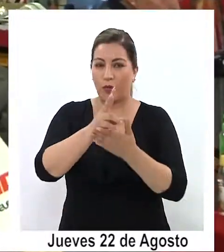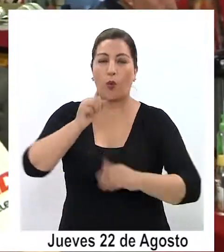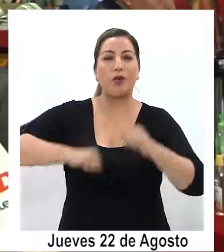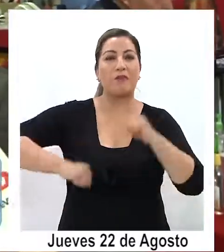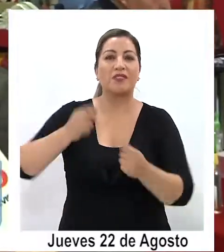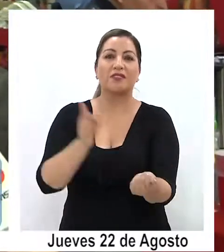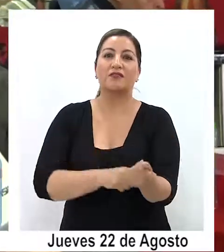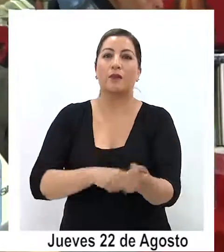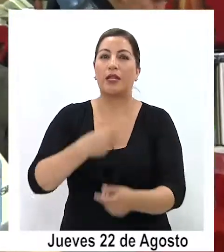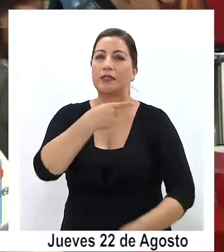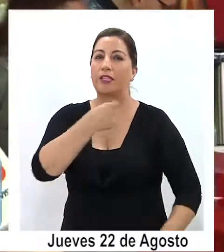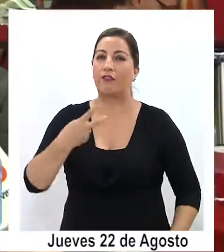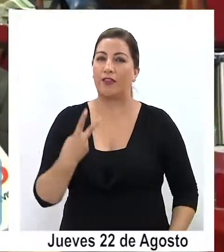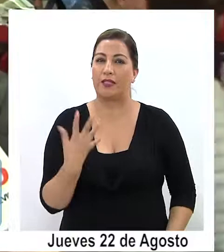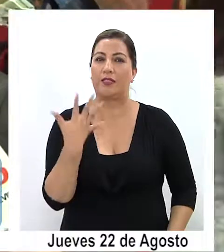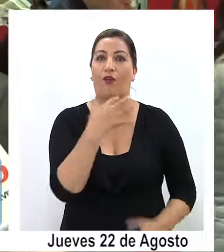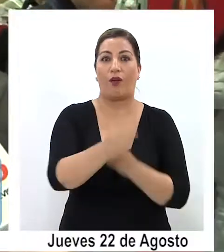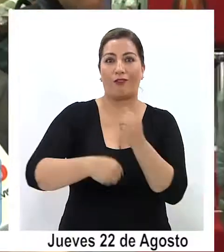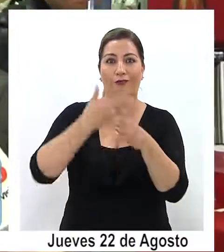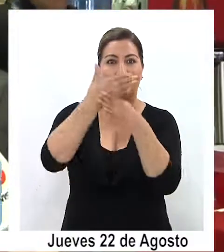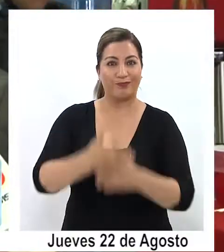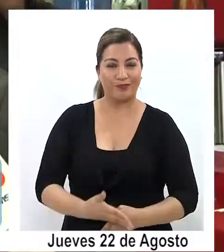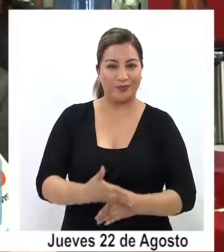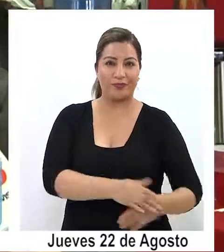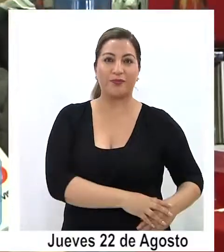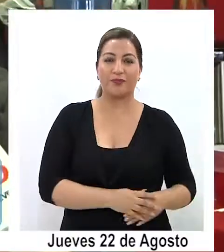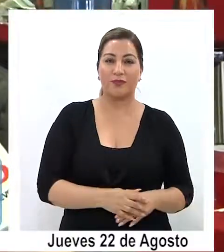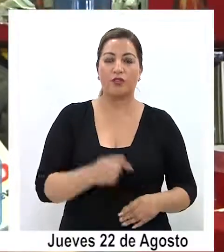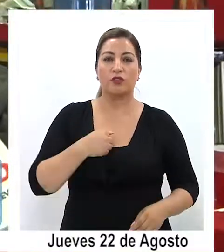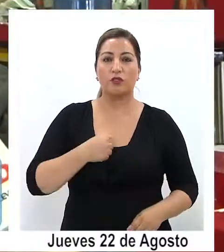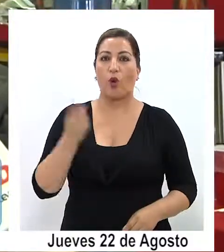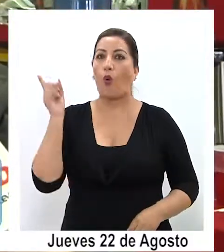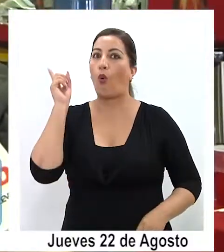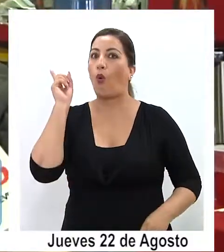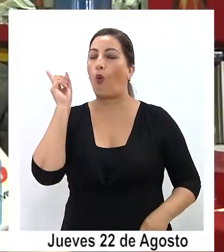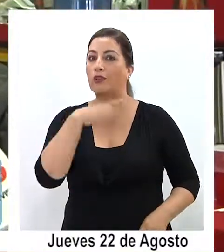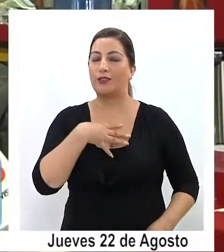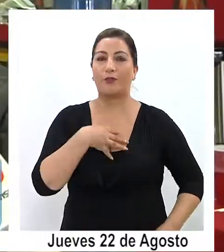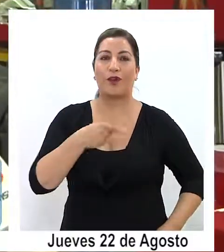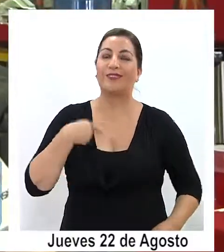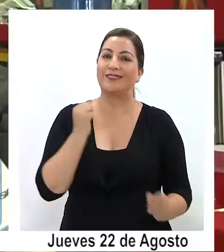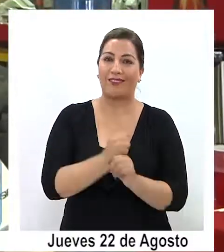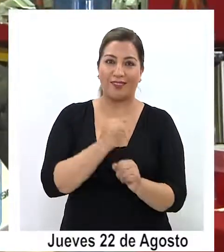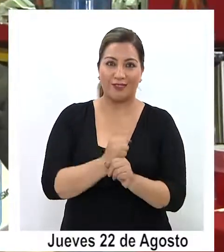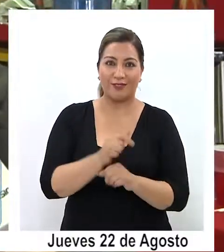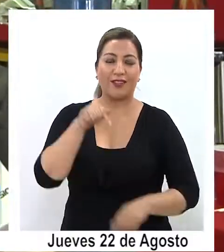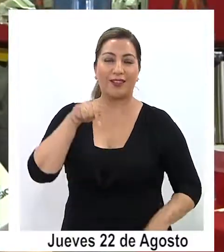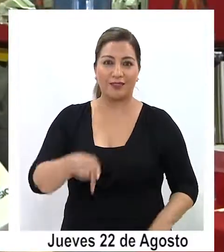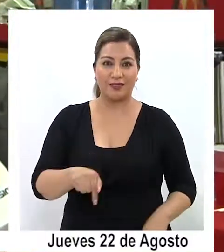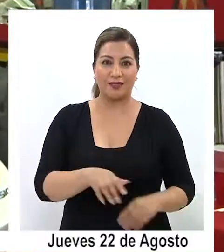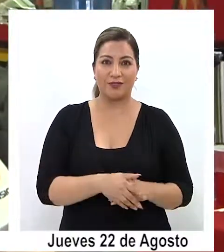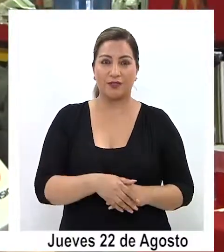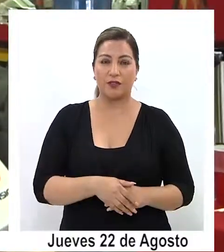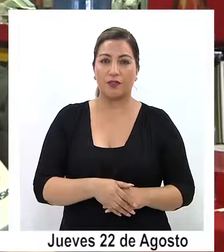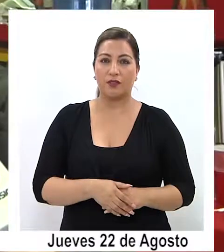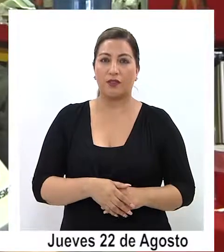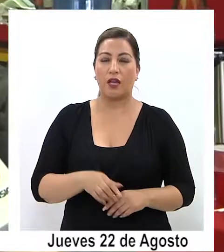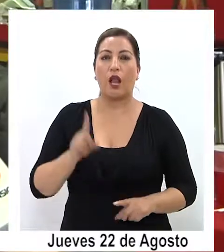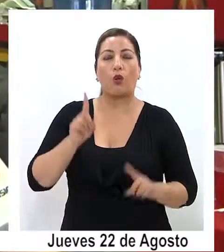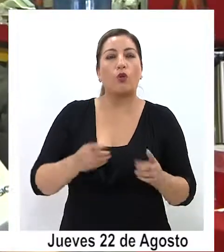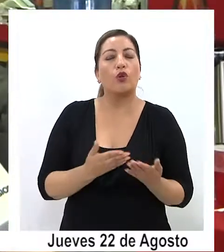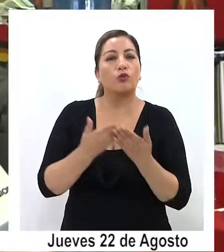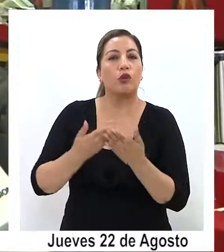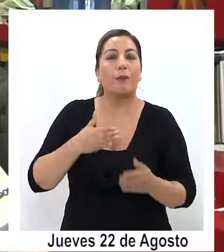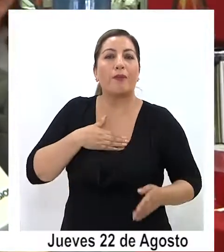que es una empresa familiar que tiene 125 años. Yo soy de la última generación de los que estamos trabajando acá. Recién estuvieron con mi hermano